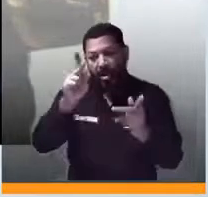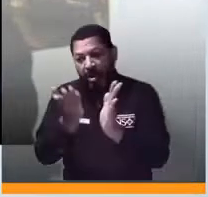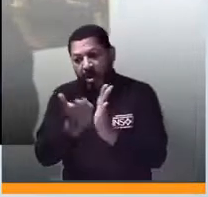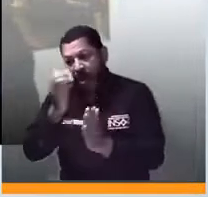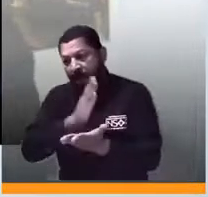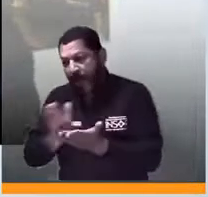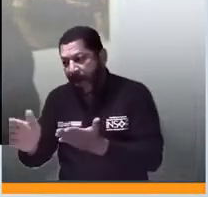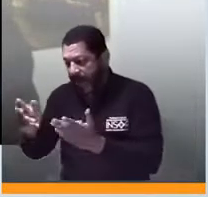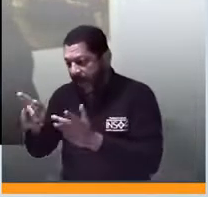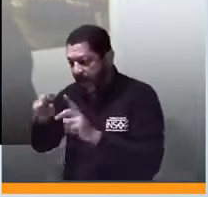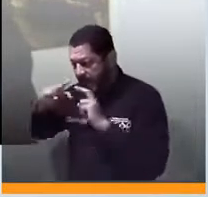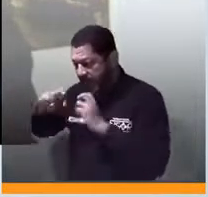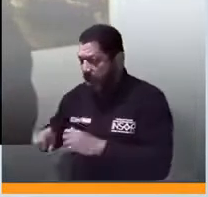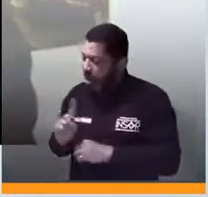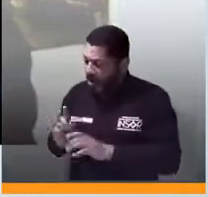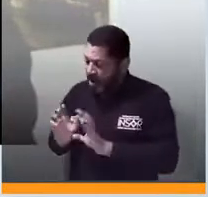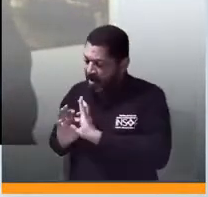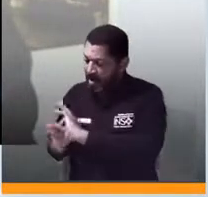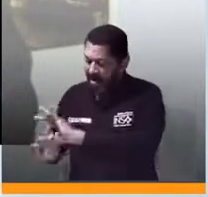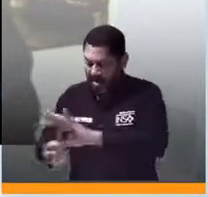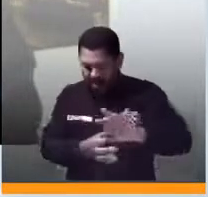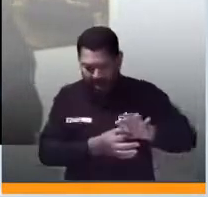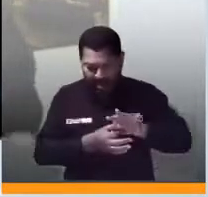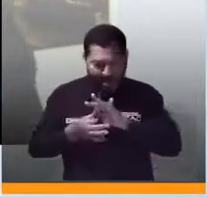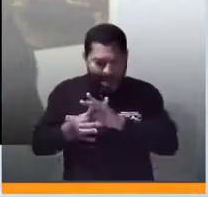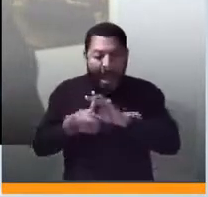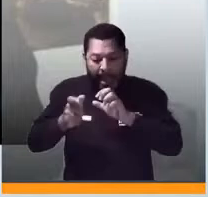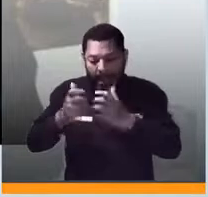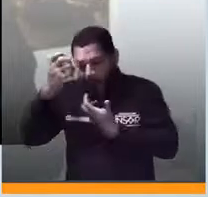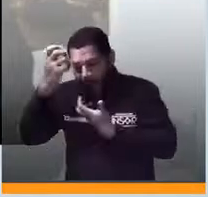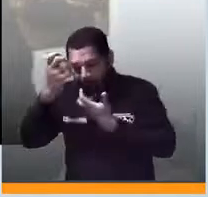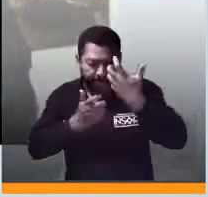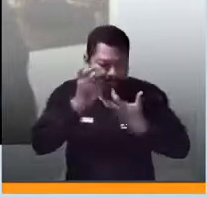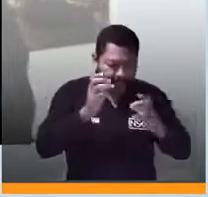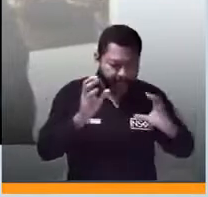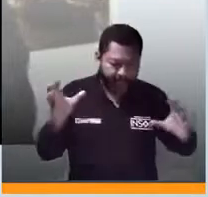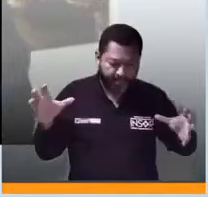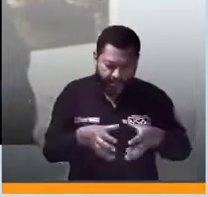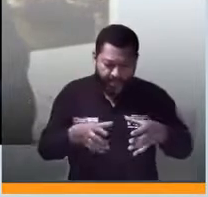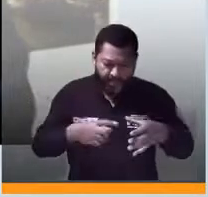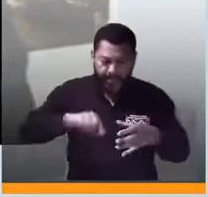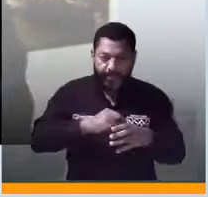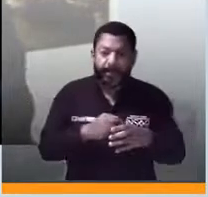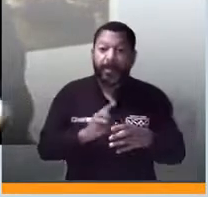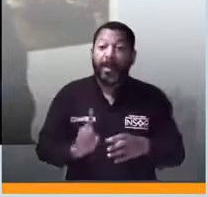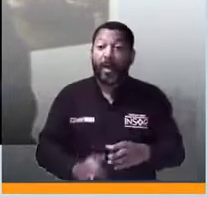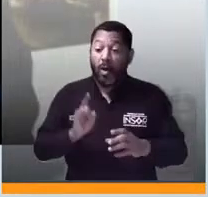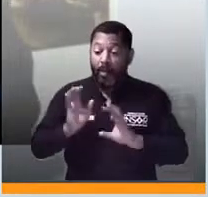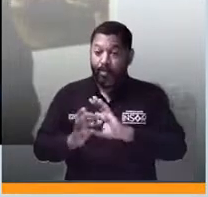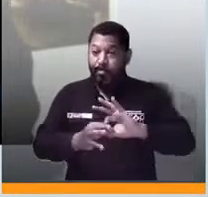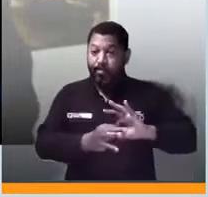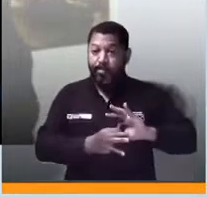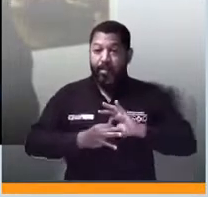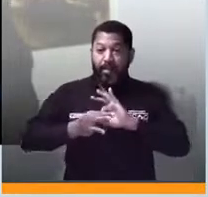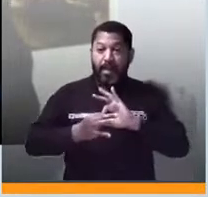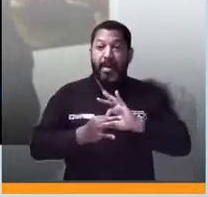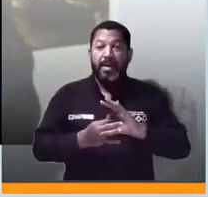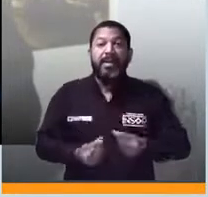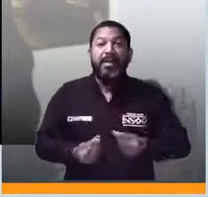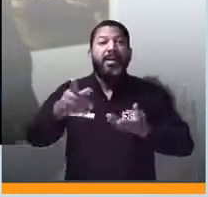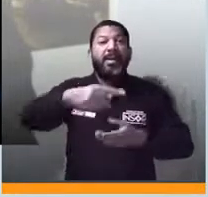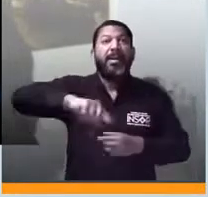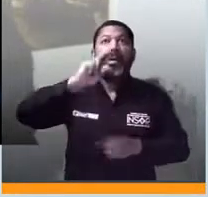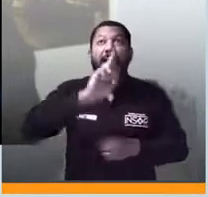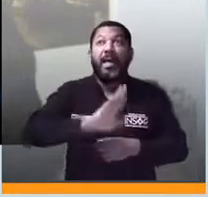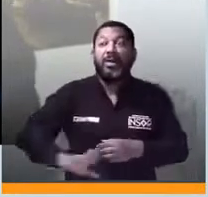investigación, sino que hacemos una sinergia entre las tres y cómo respondemos y hablamos de esa sinergia, le hablamos al territorio